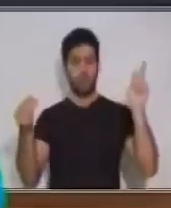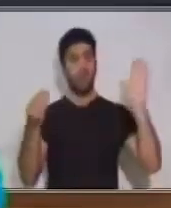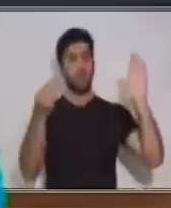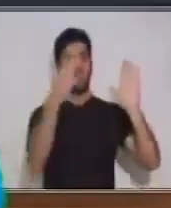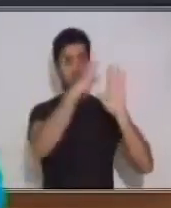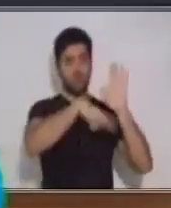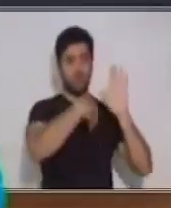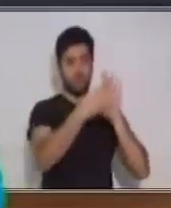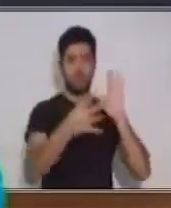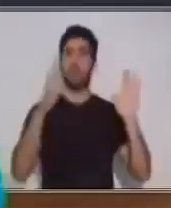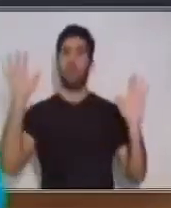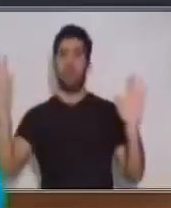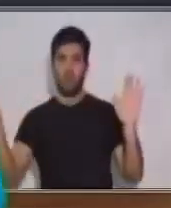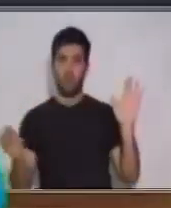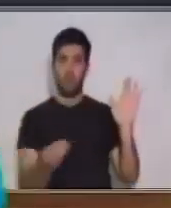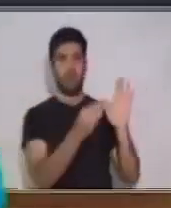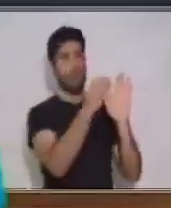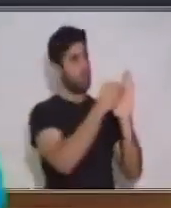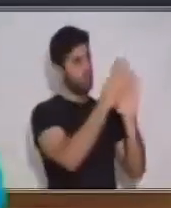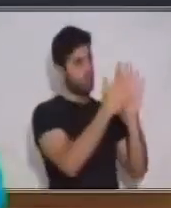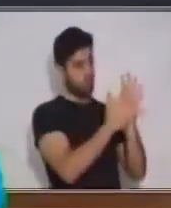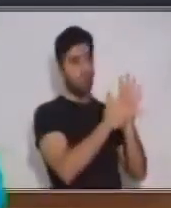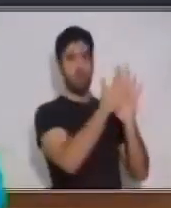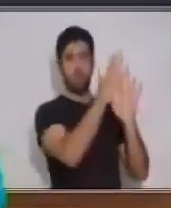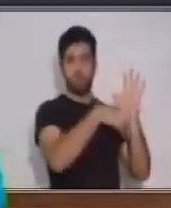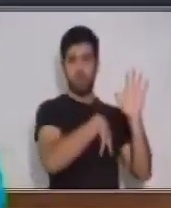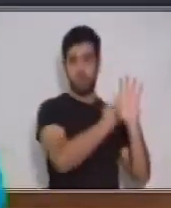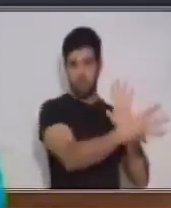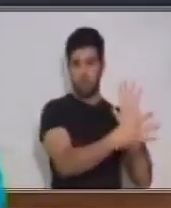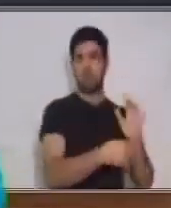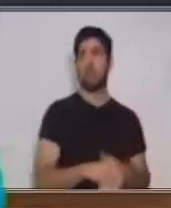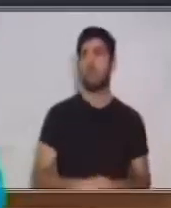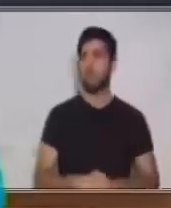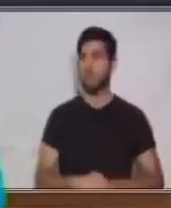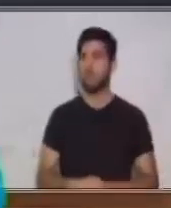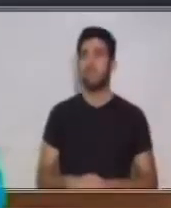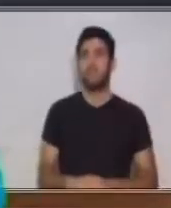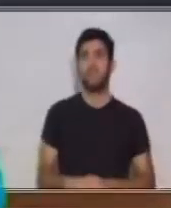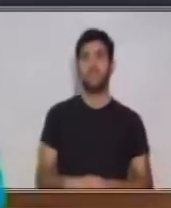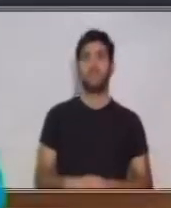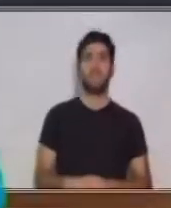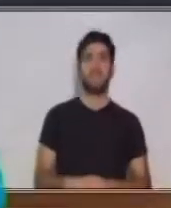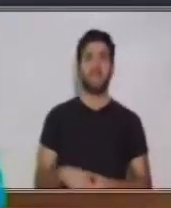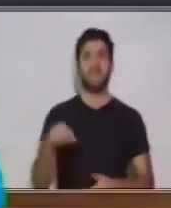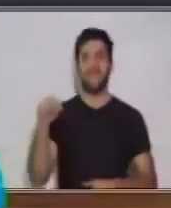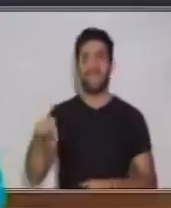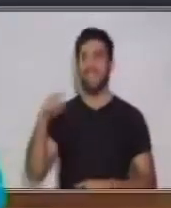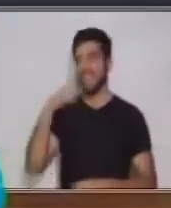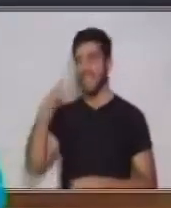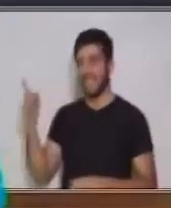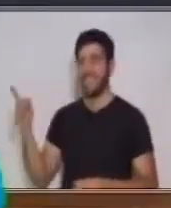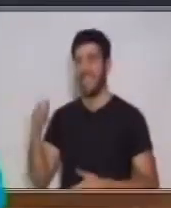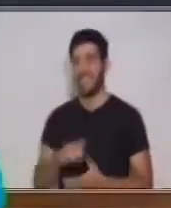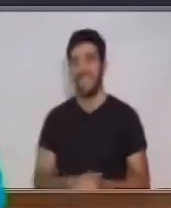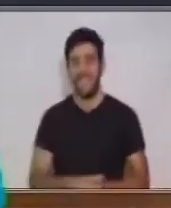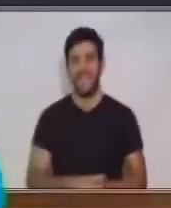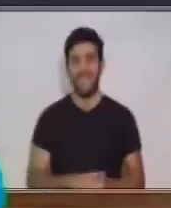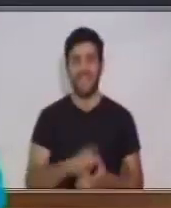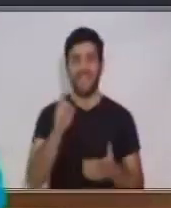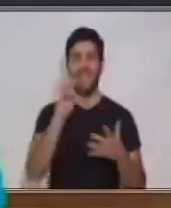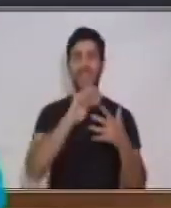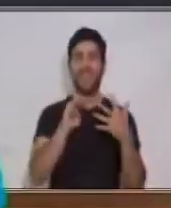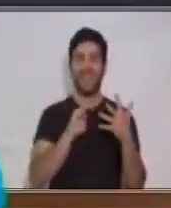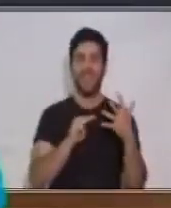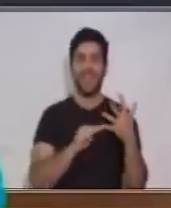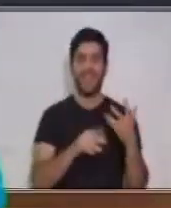de datos. Antes de comenzar, asegúrate de tener todos los materiales indispensables, si